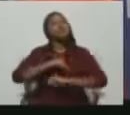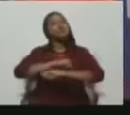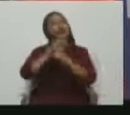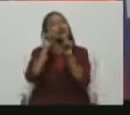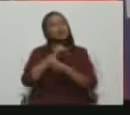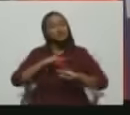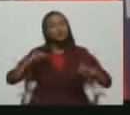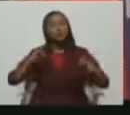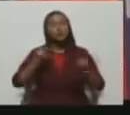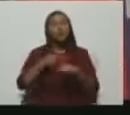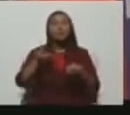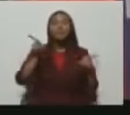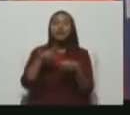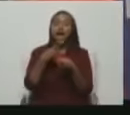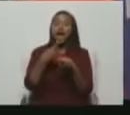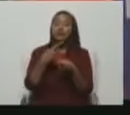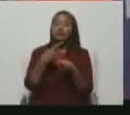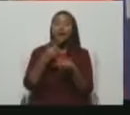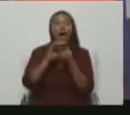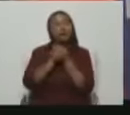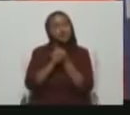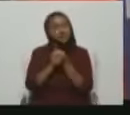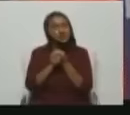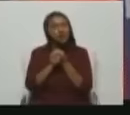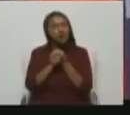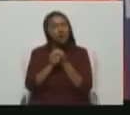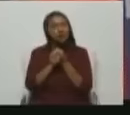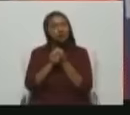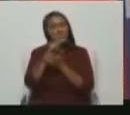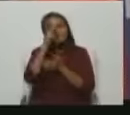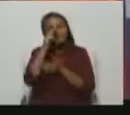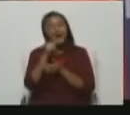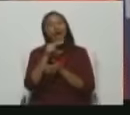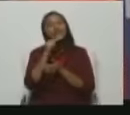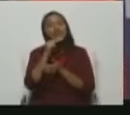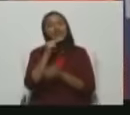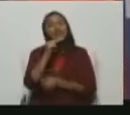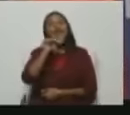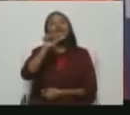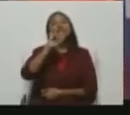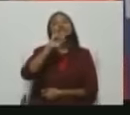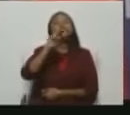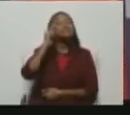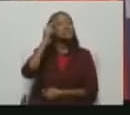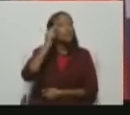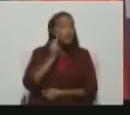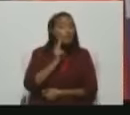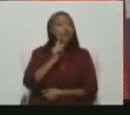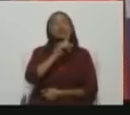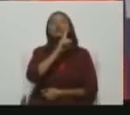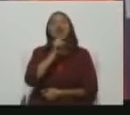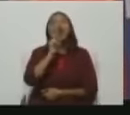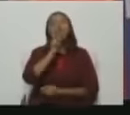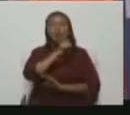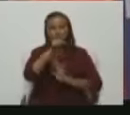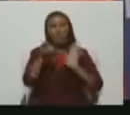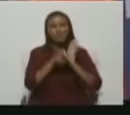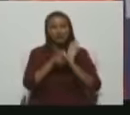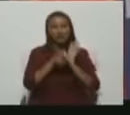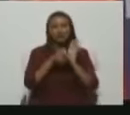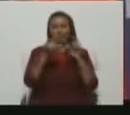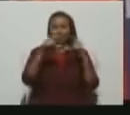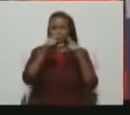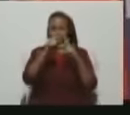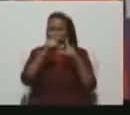amigo, padre, Simón José Antonio de la Santísima Trinidad, caraqueño